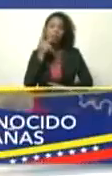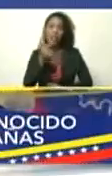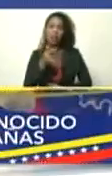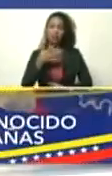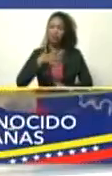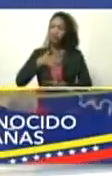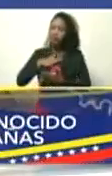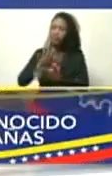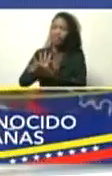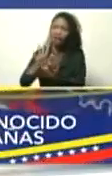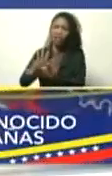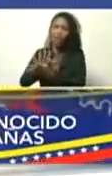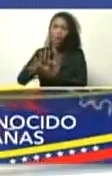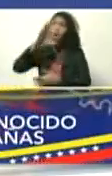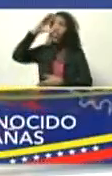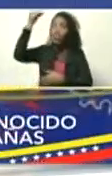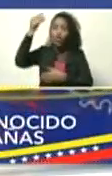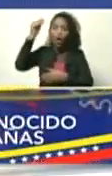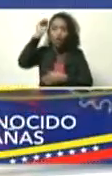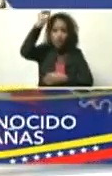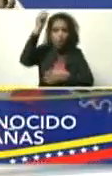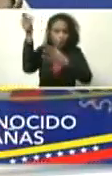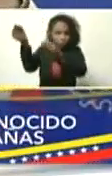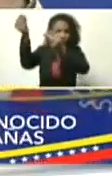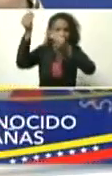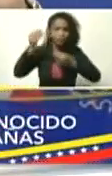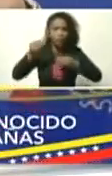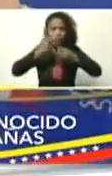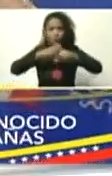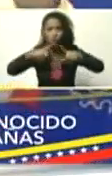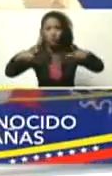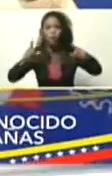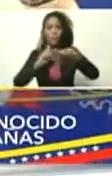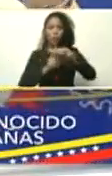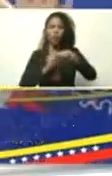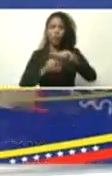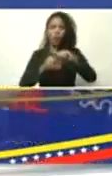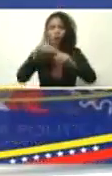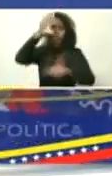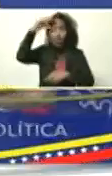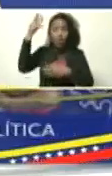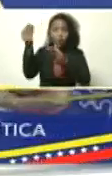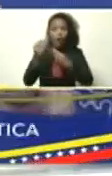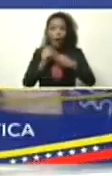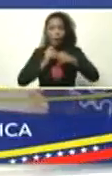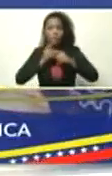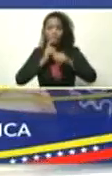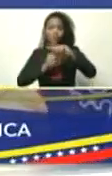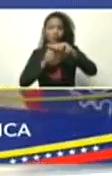tranquilo, mijo, Dios proveerá, Dios proveerá, Dios proveerá. Y nunca nos